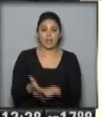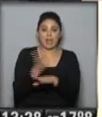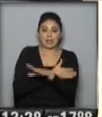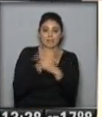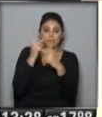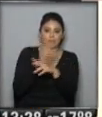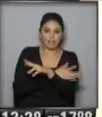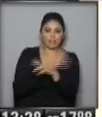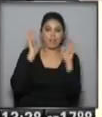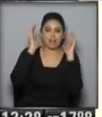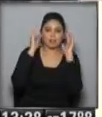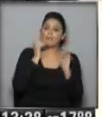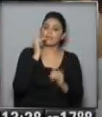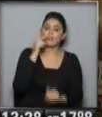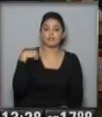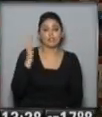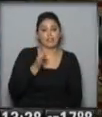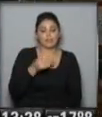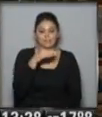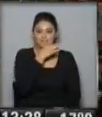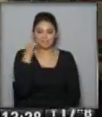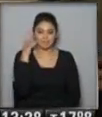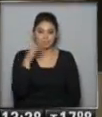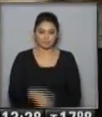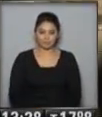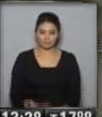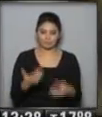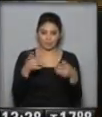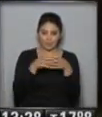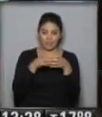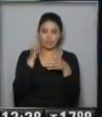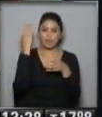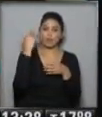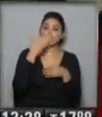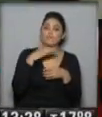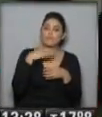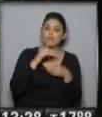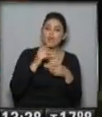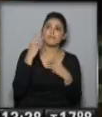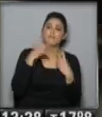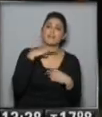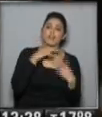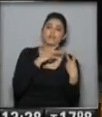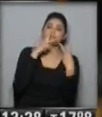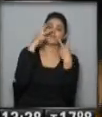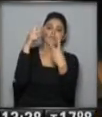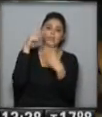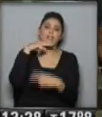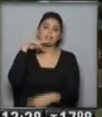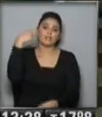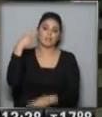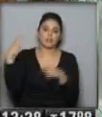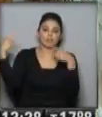cuando habla Riquelme, hay que callarse y escuchar. Boca partió rumbo a México, donde el miércoles visitará Toluca por la última fecha de la fase de grupos de la